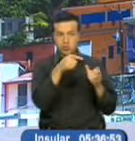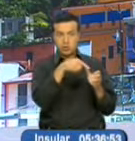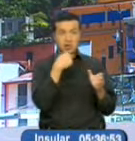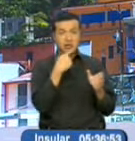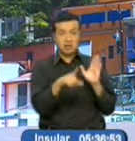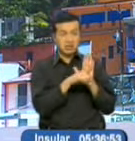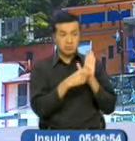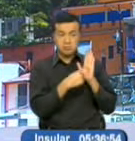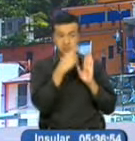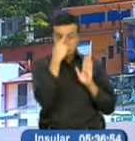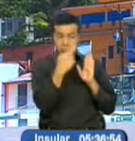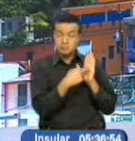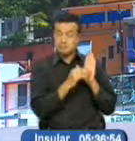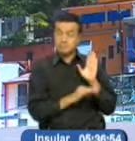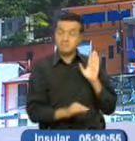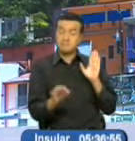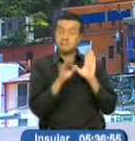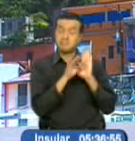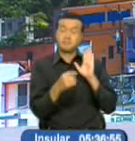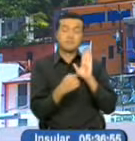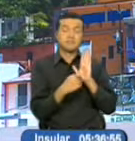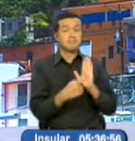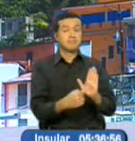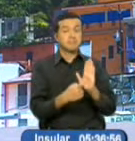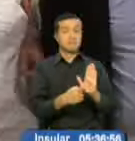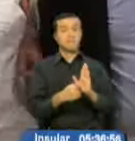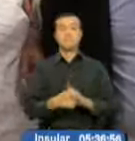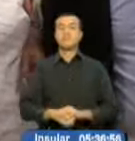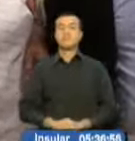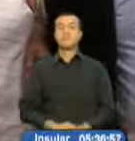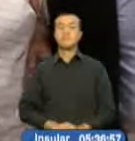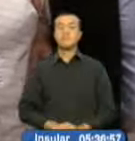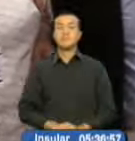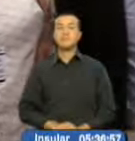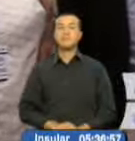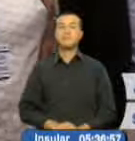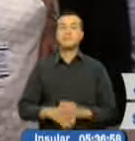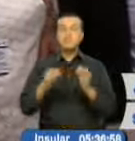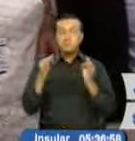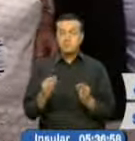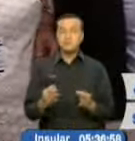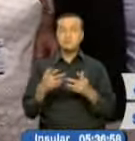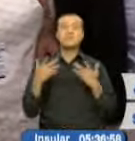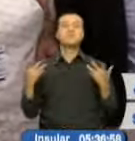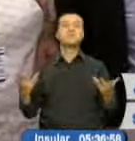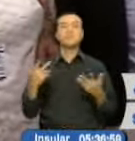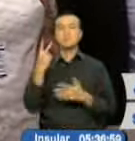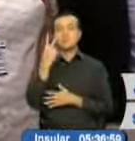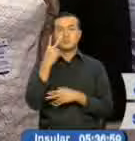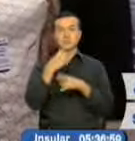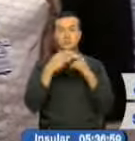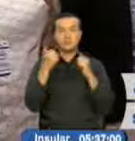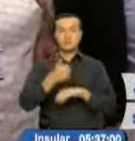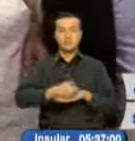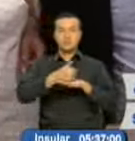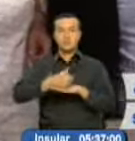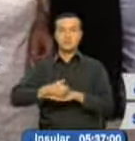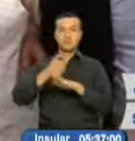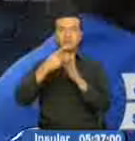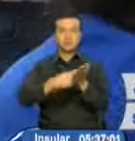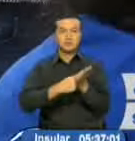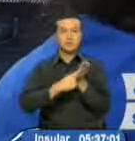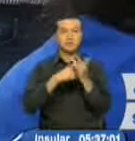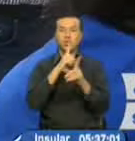y se debe actuar sobre lo que en ella se dispone. Fue durante este fin de semana cuando dos ex autoridades electorales debatieron en